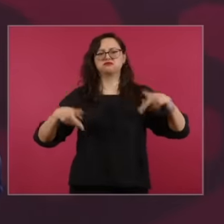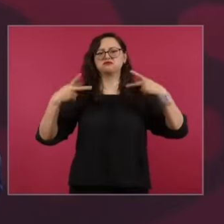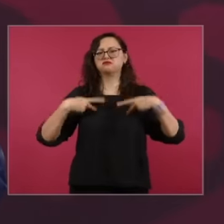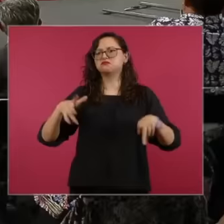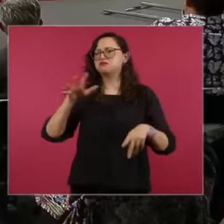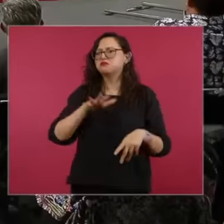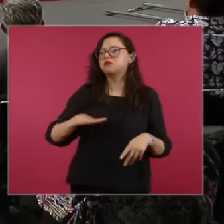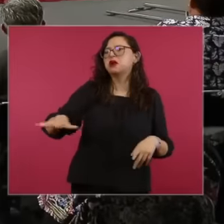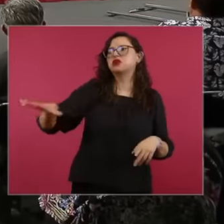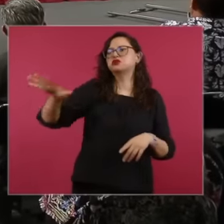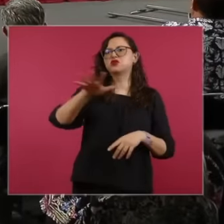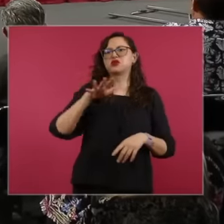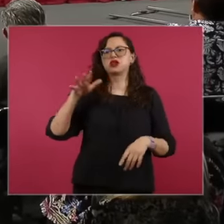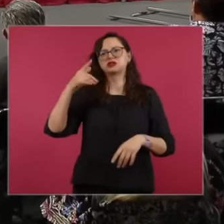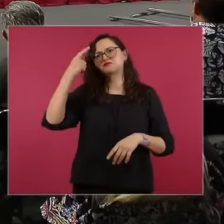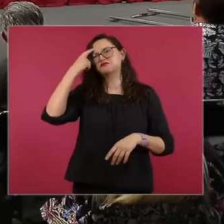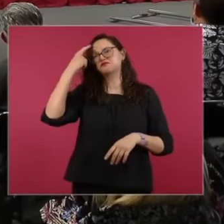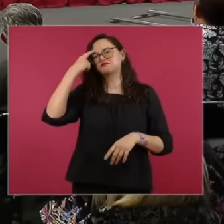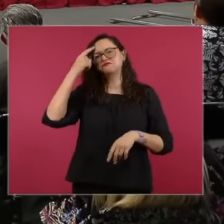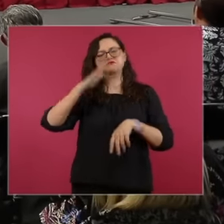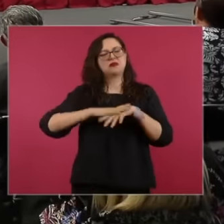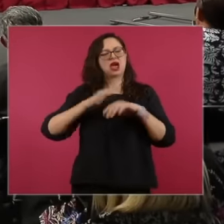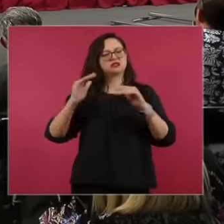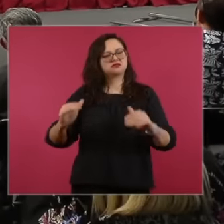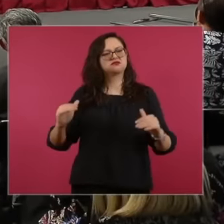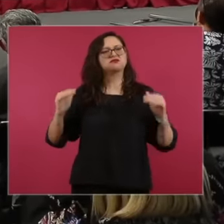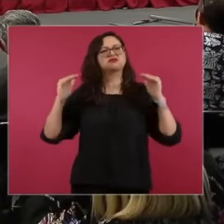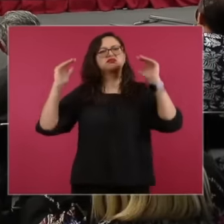nuestro pueblo, hay más politización.